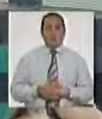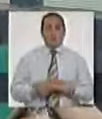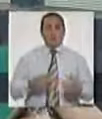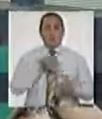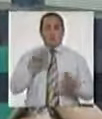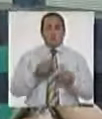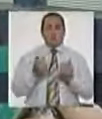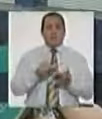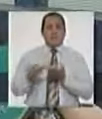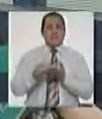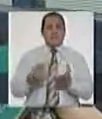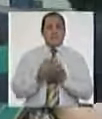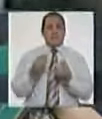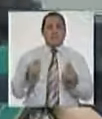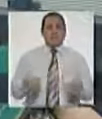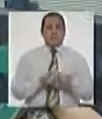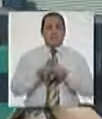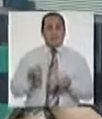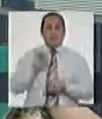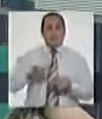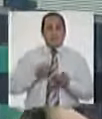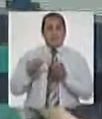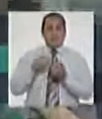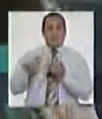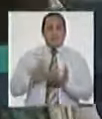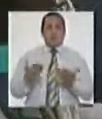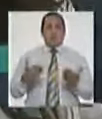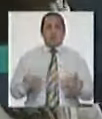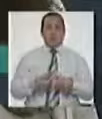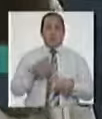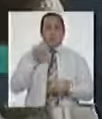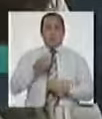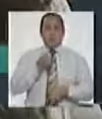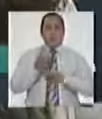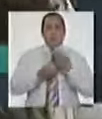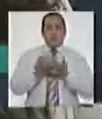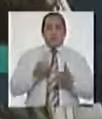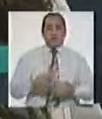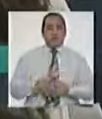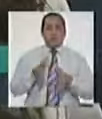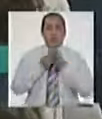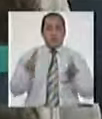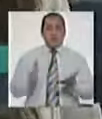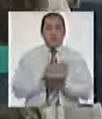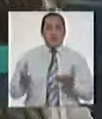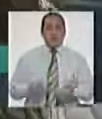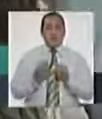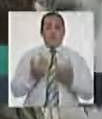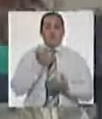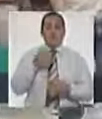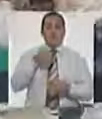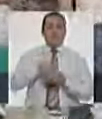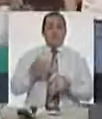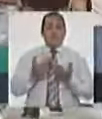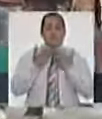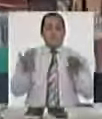gastan tanto dinero? En lugar de utilizar otras cosas mejores. Francamente, información no hay, no sé ni por quiénes se va a votar.